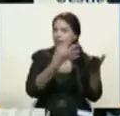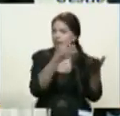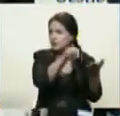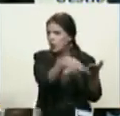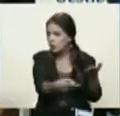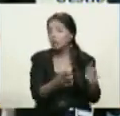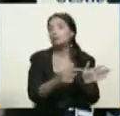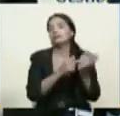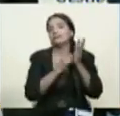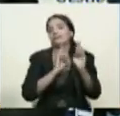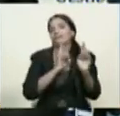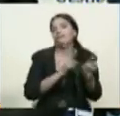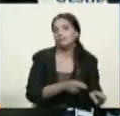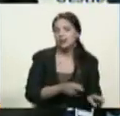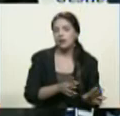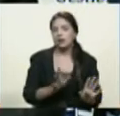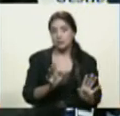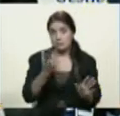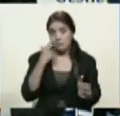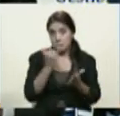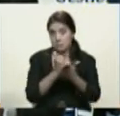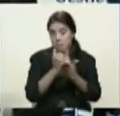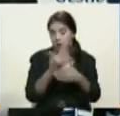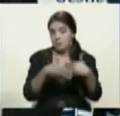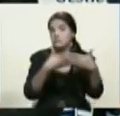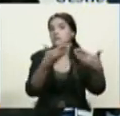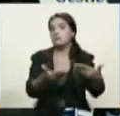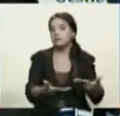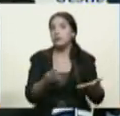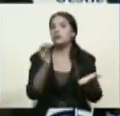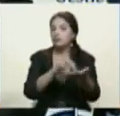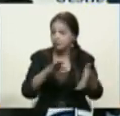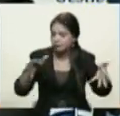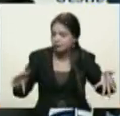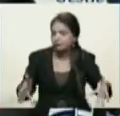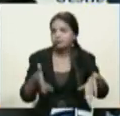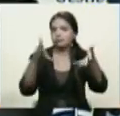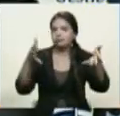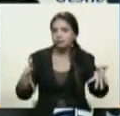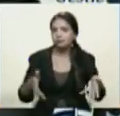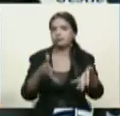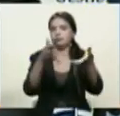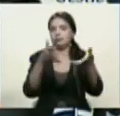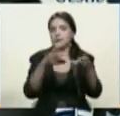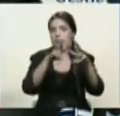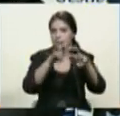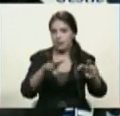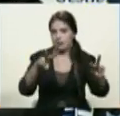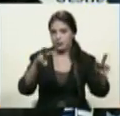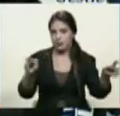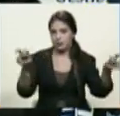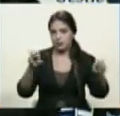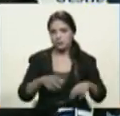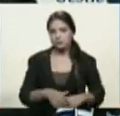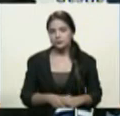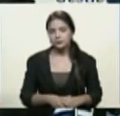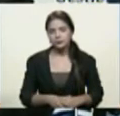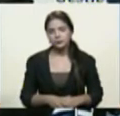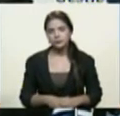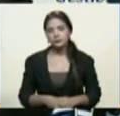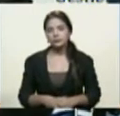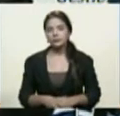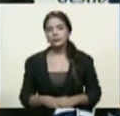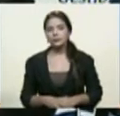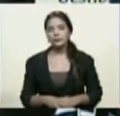actuar por actuar sino vamos a reimpulsar pues cada uno de estos casos nos llama la atención